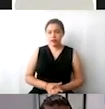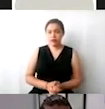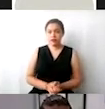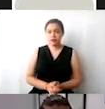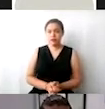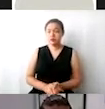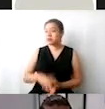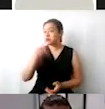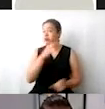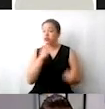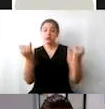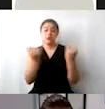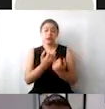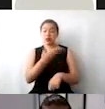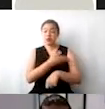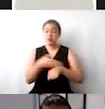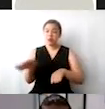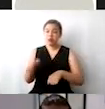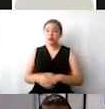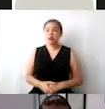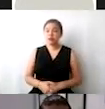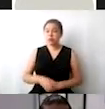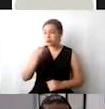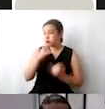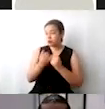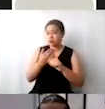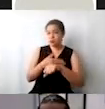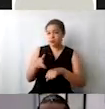Sigue igual la diapositiva en blanco. Sigue en blanco. Gracias.